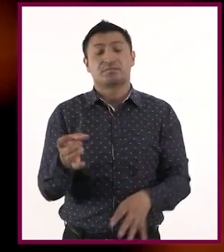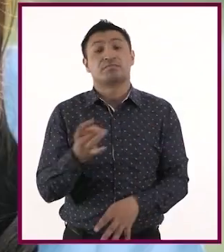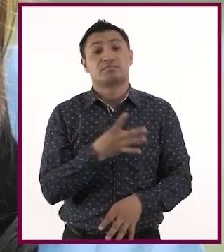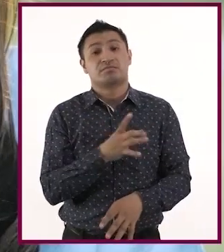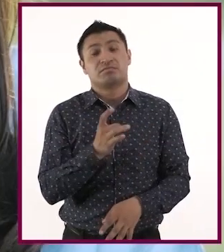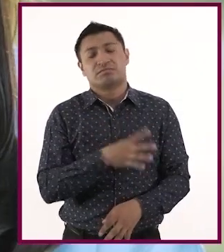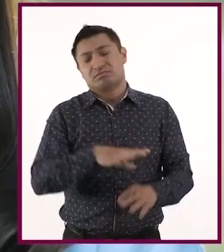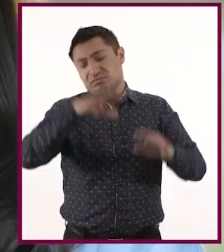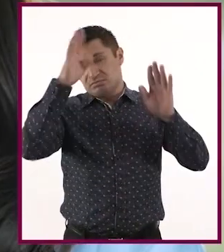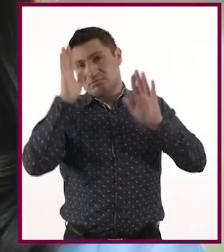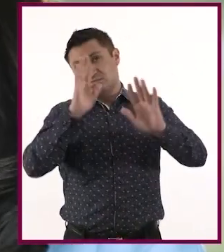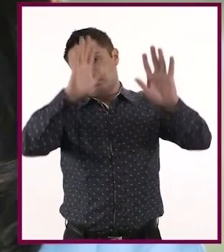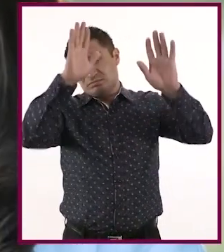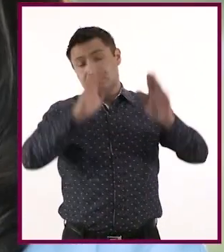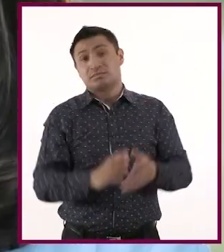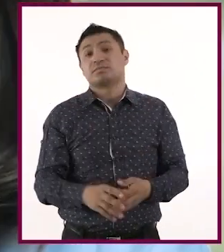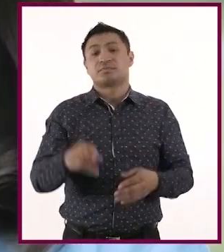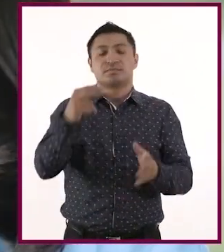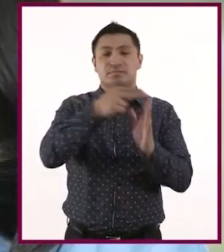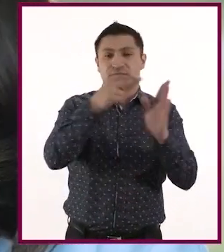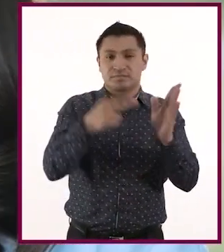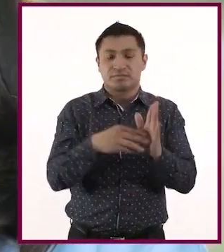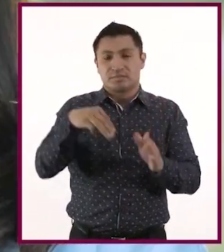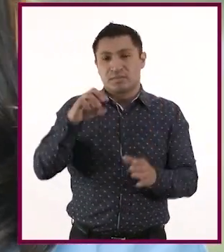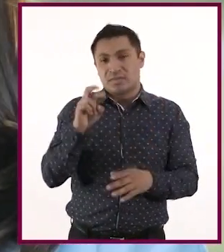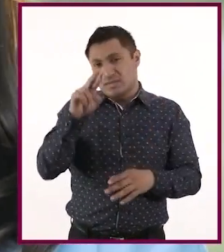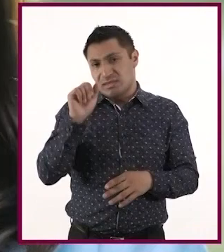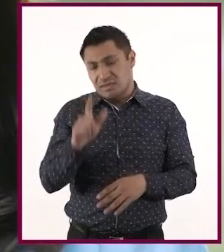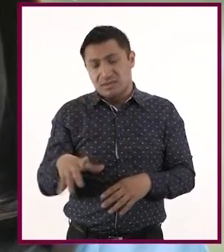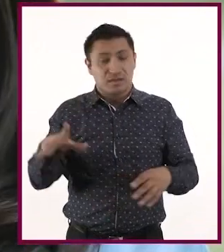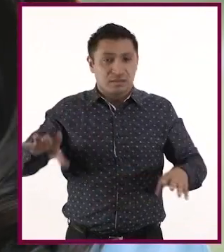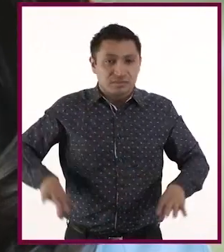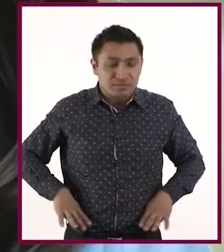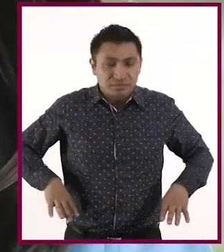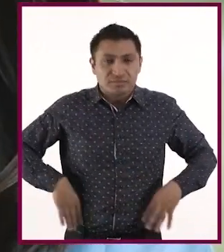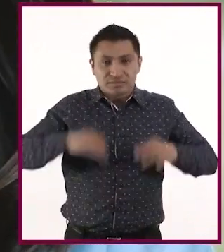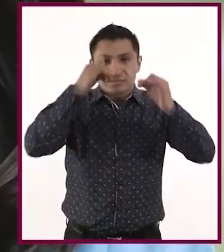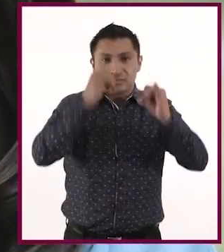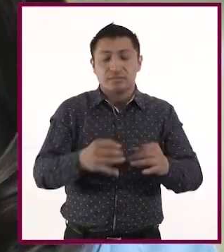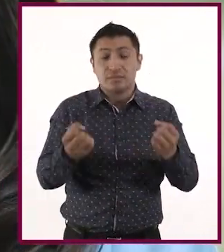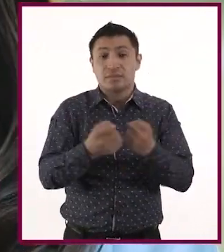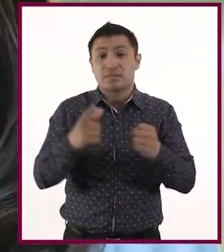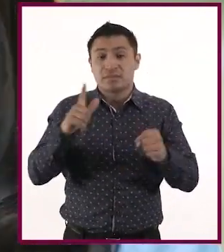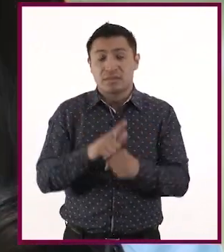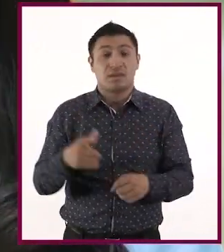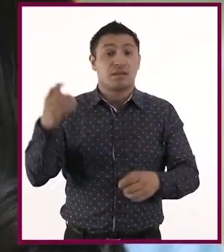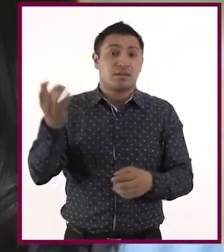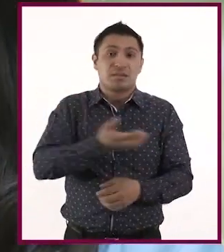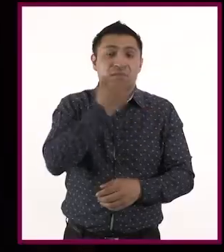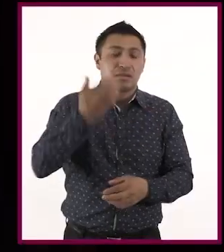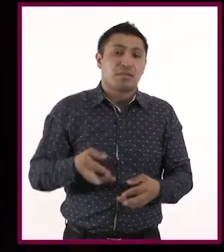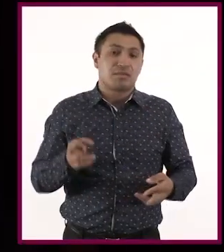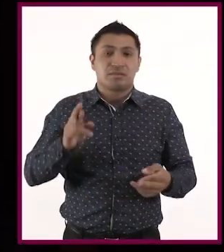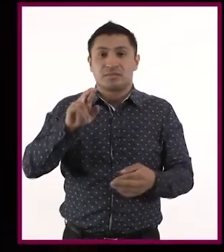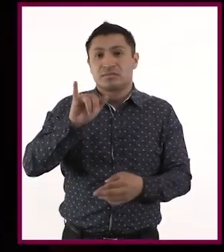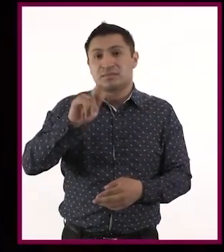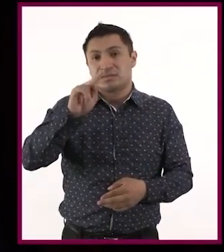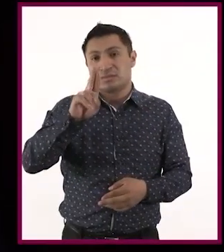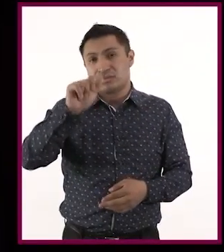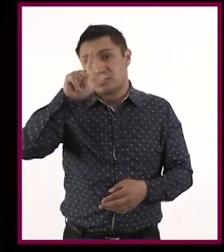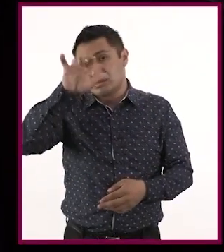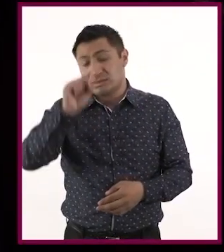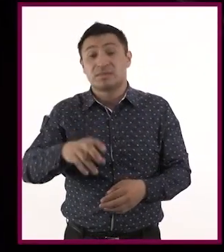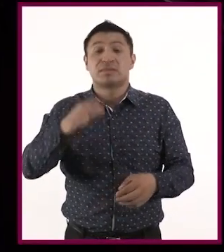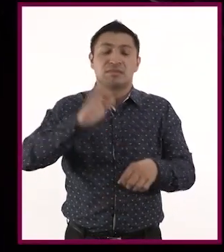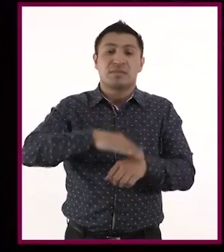ella, de normas morales para la conducta individual y social y de prácticas rituales, principalmente la